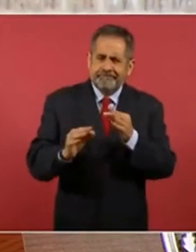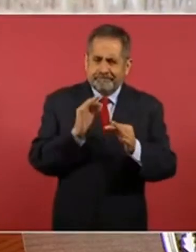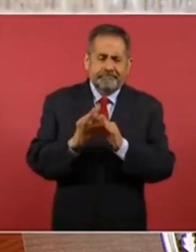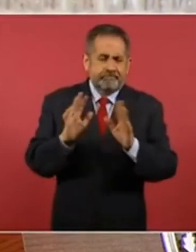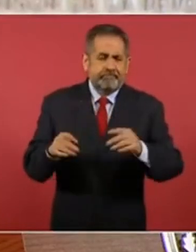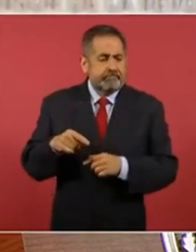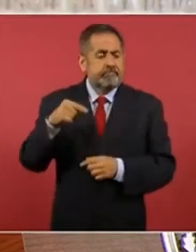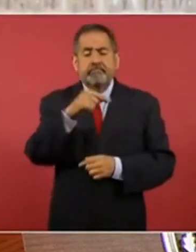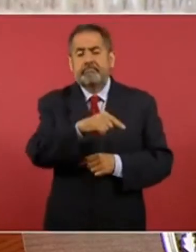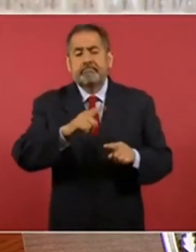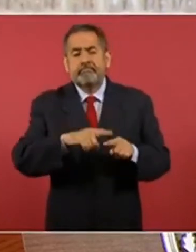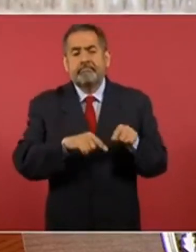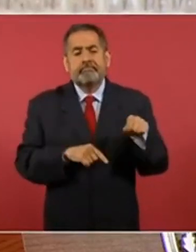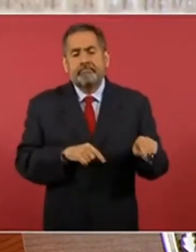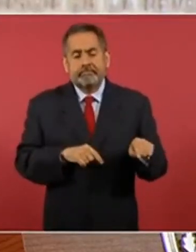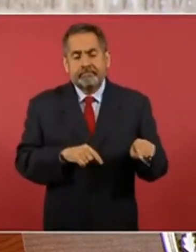por el